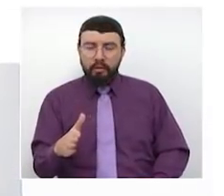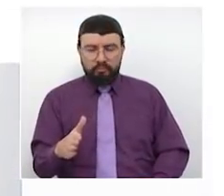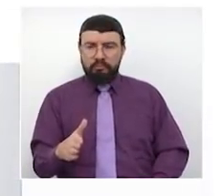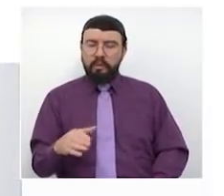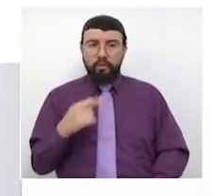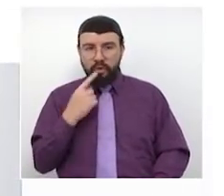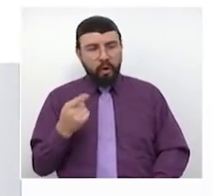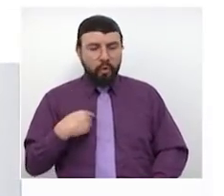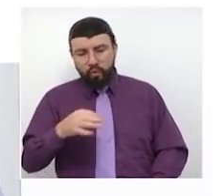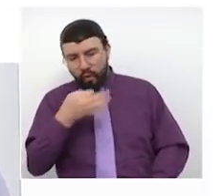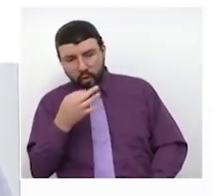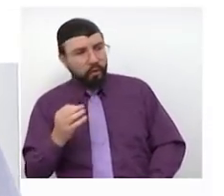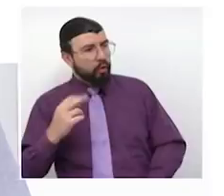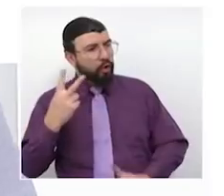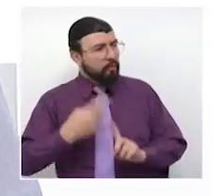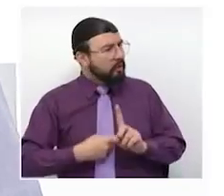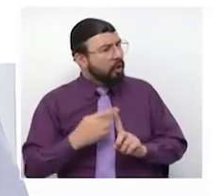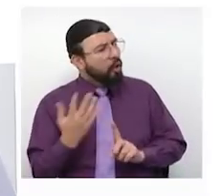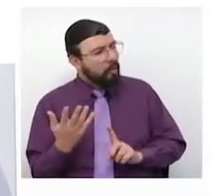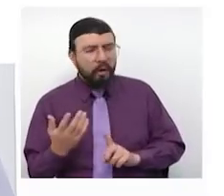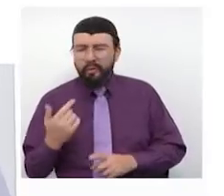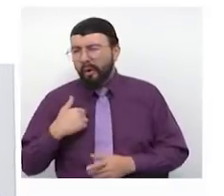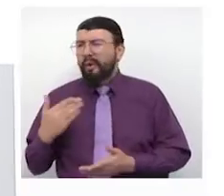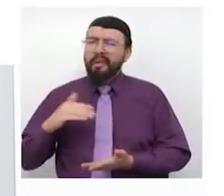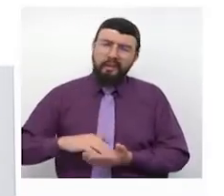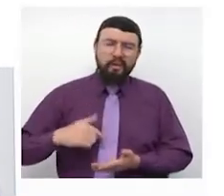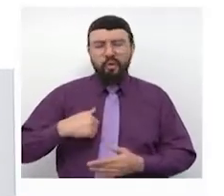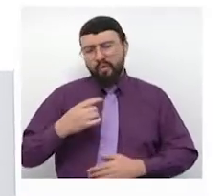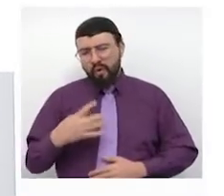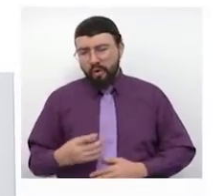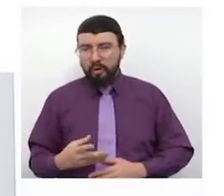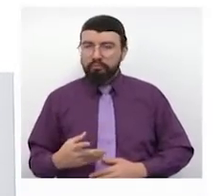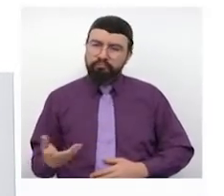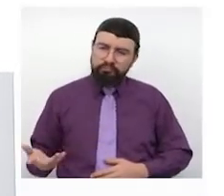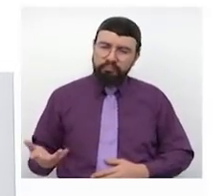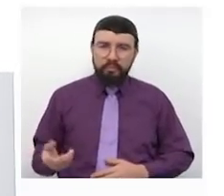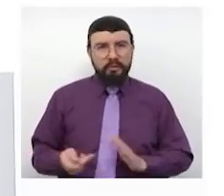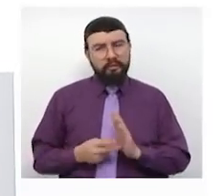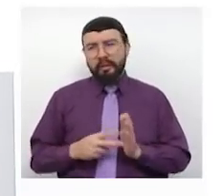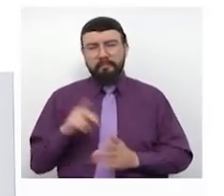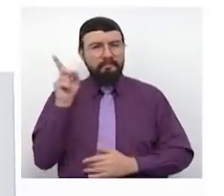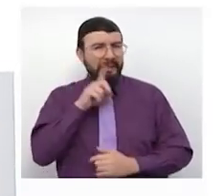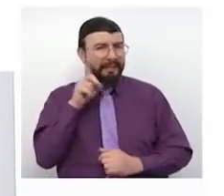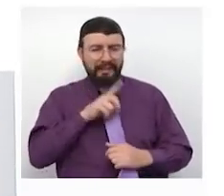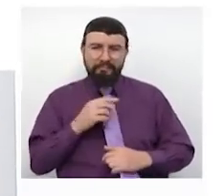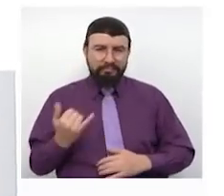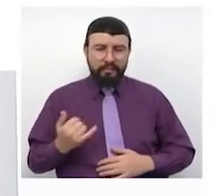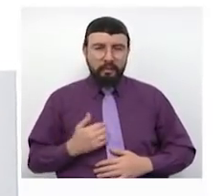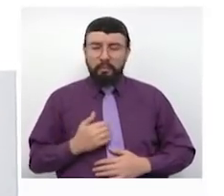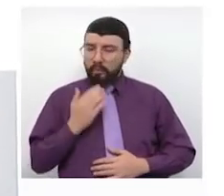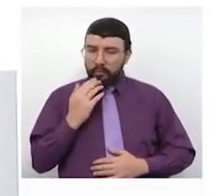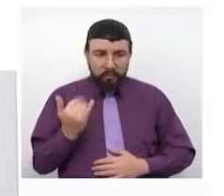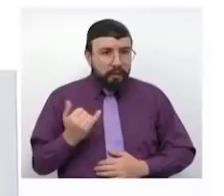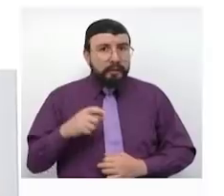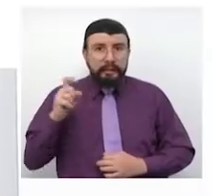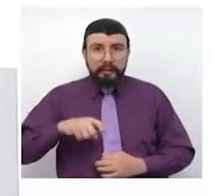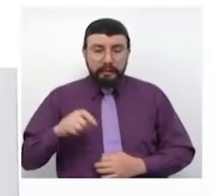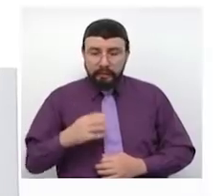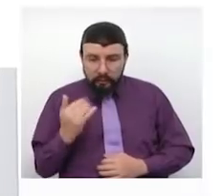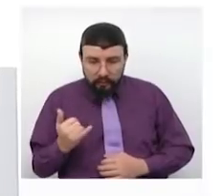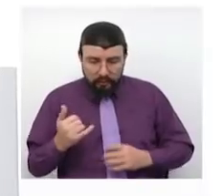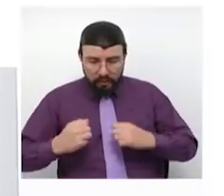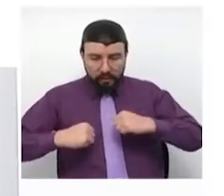2 meses, ¿cómo va usted? No, otra vez me está doliendo. Entonces, es realmente un mito, porque lo que necesita esa articulación